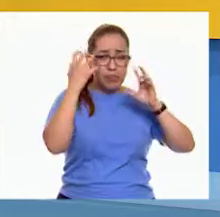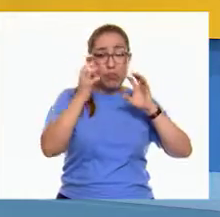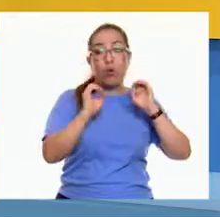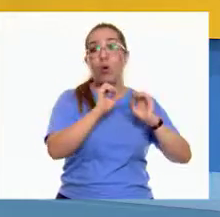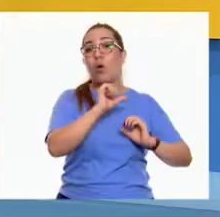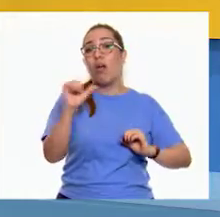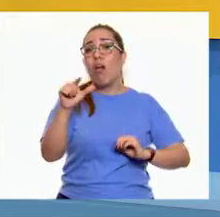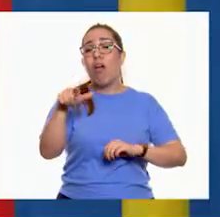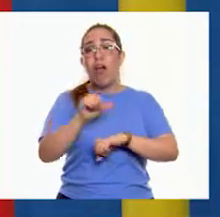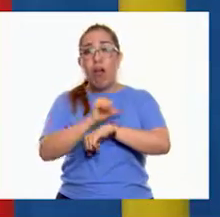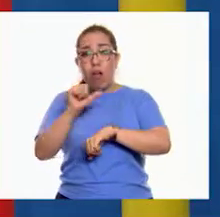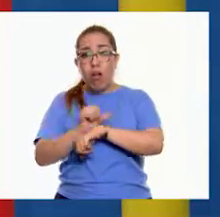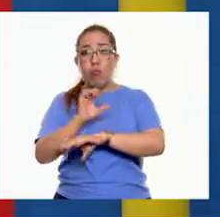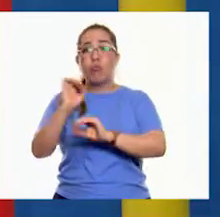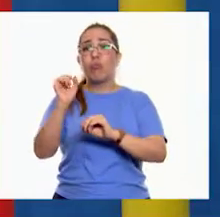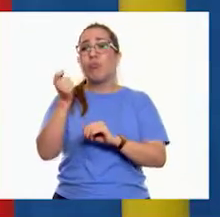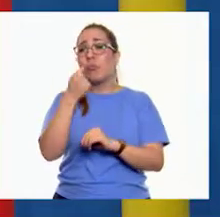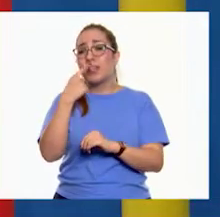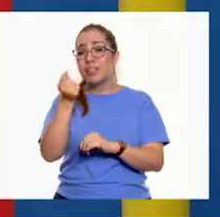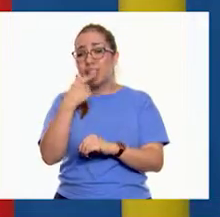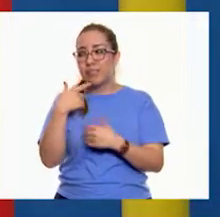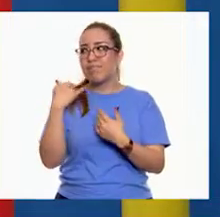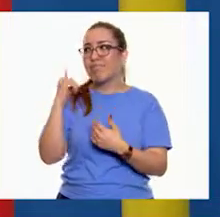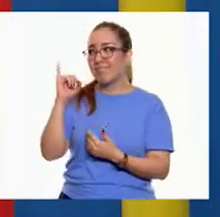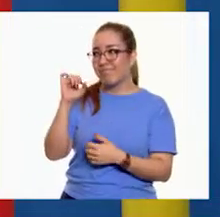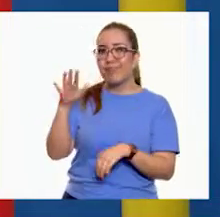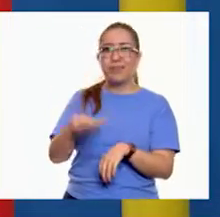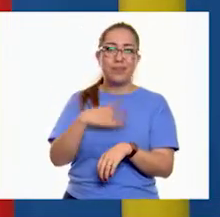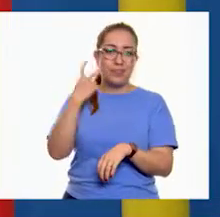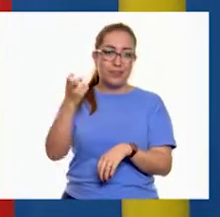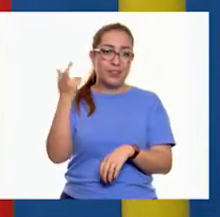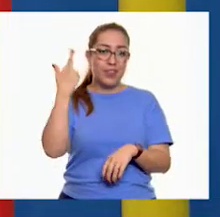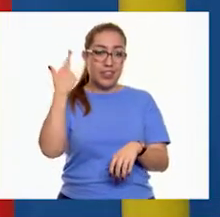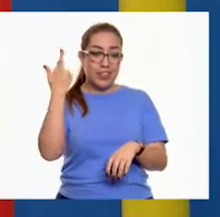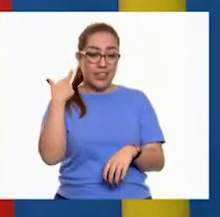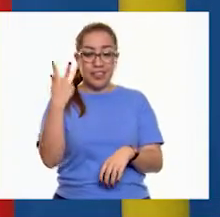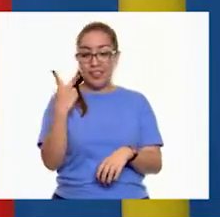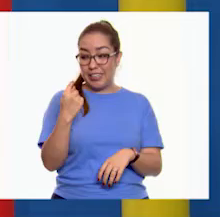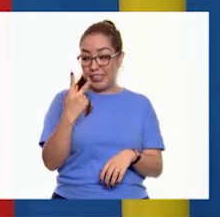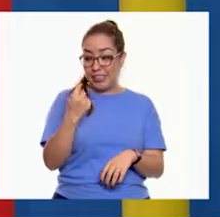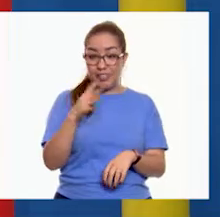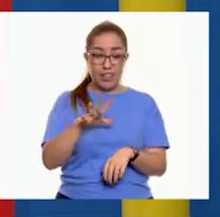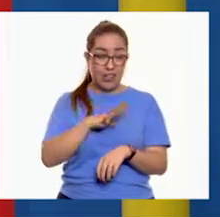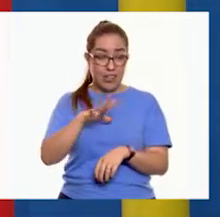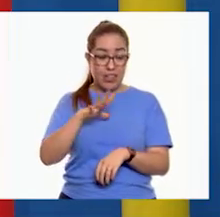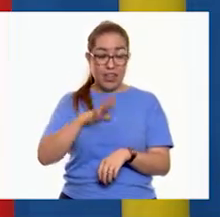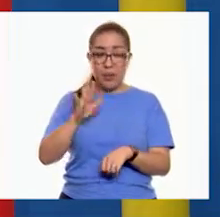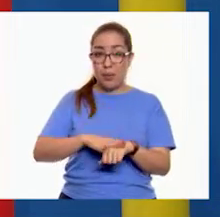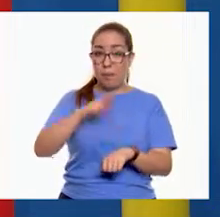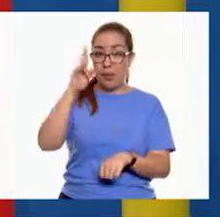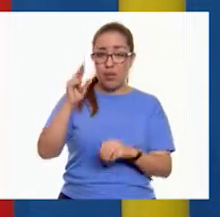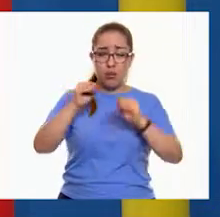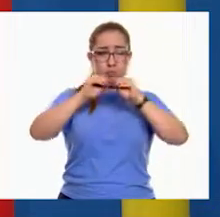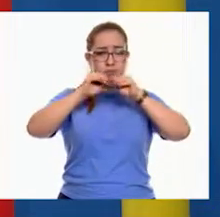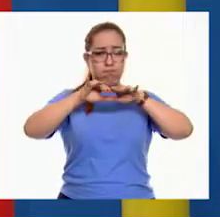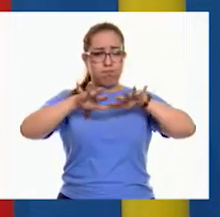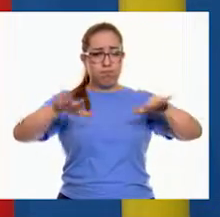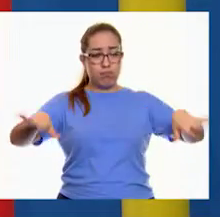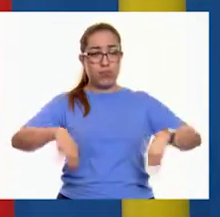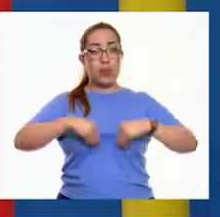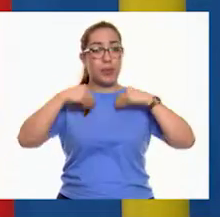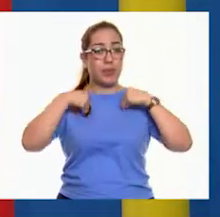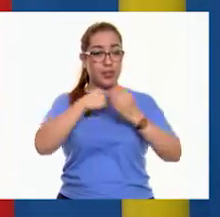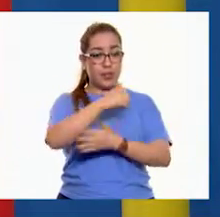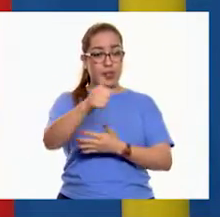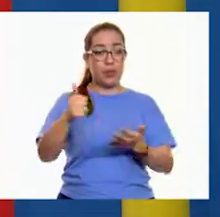y medicamentos. Sí, por eso decimos que la radio y la televisión se convirtieron en los mayores difusores del estilo de vida urbano